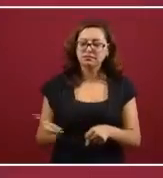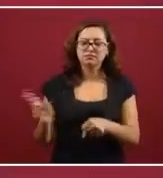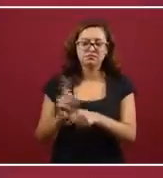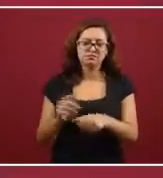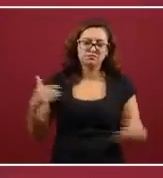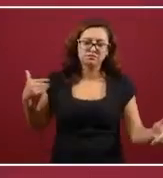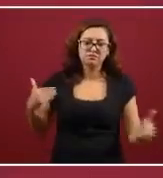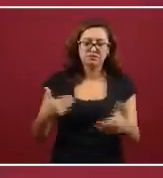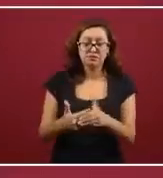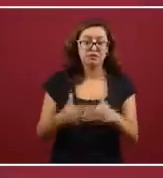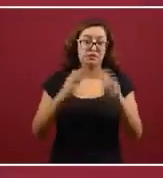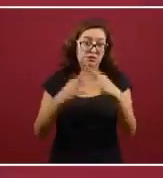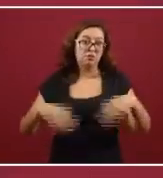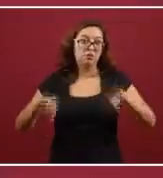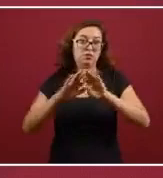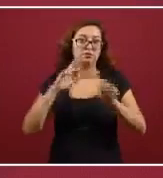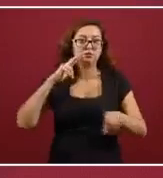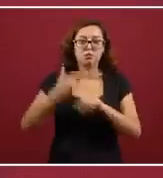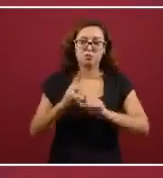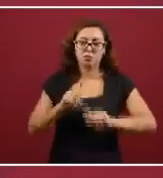el maestro Víctor,